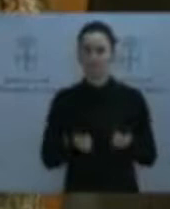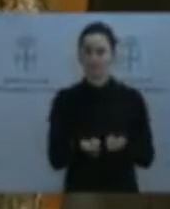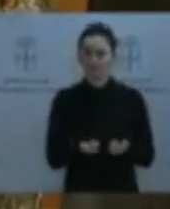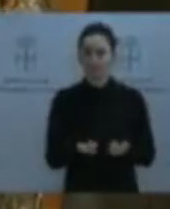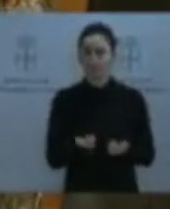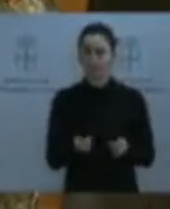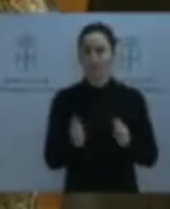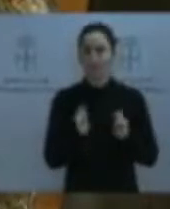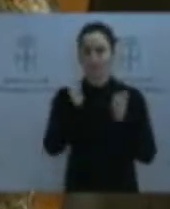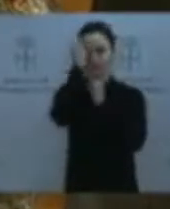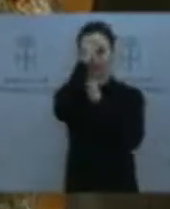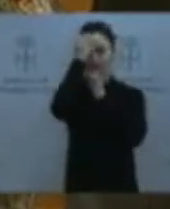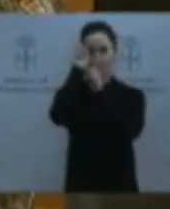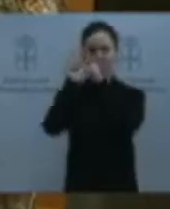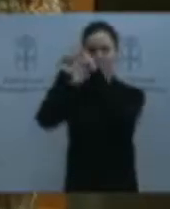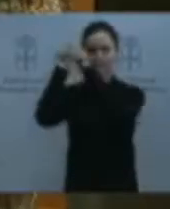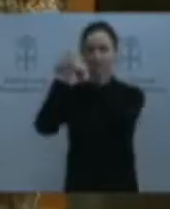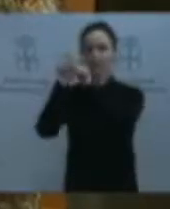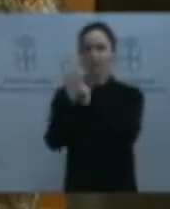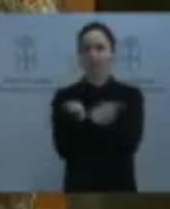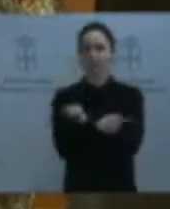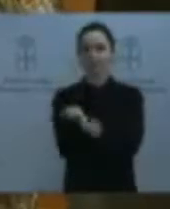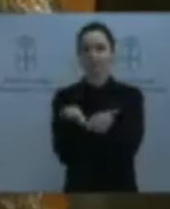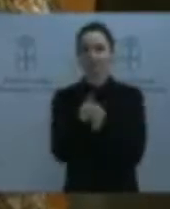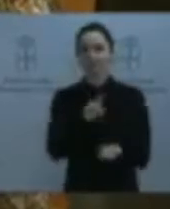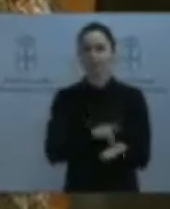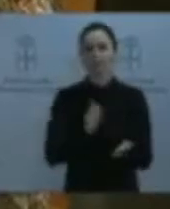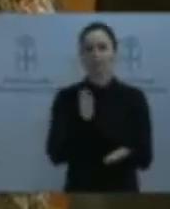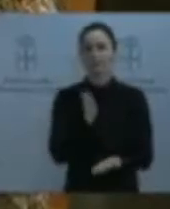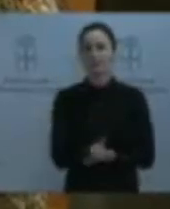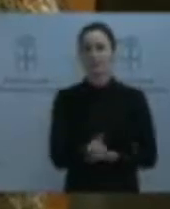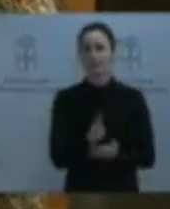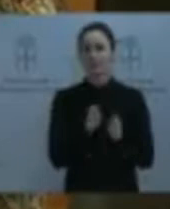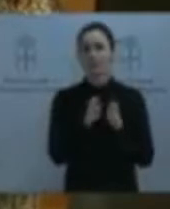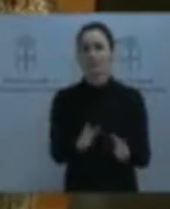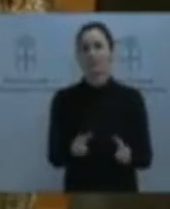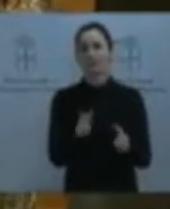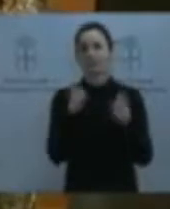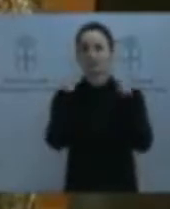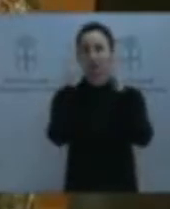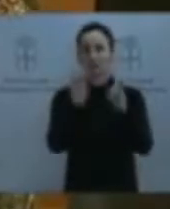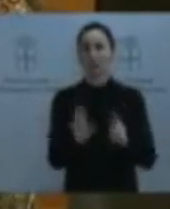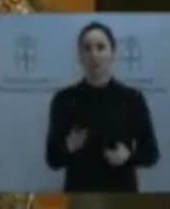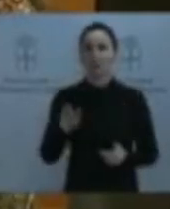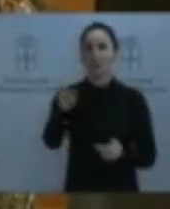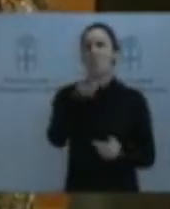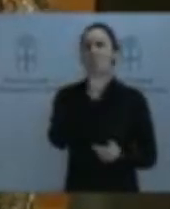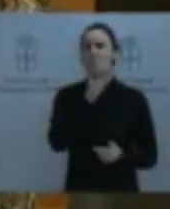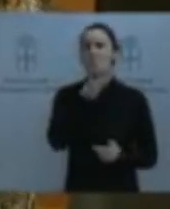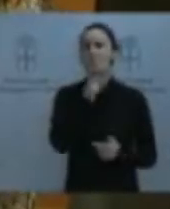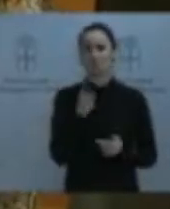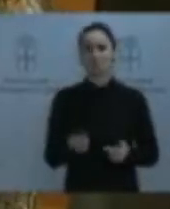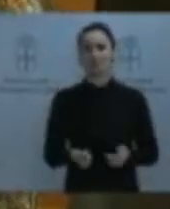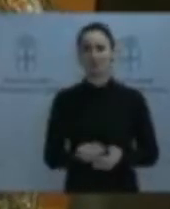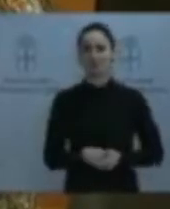ustedes realmente por apostar por este sector de la ganadería en extensivo. Hay que sumar a estas